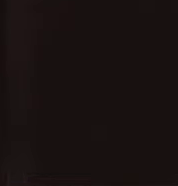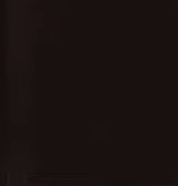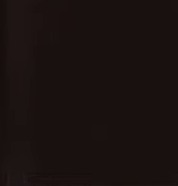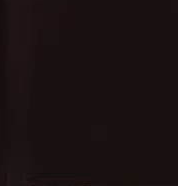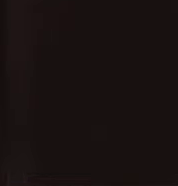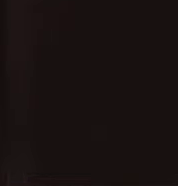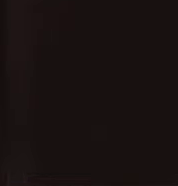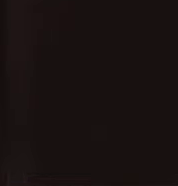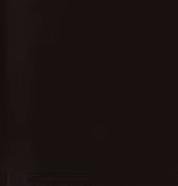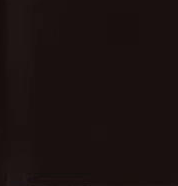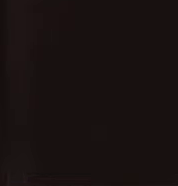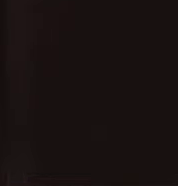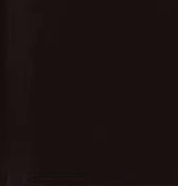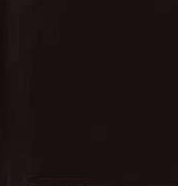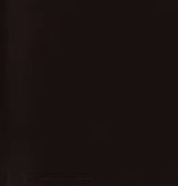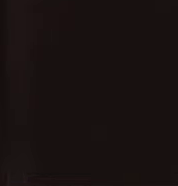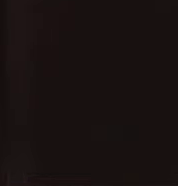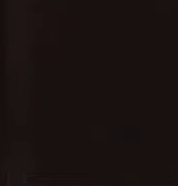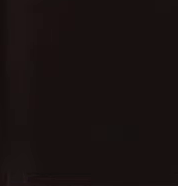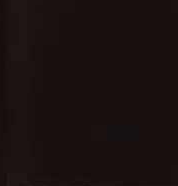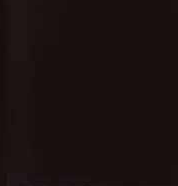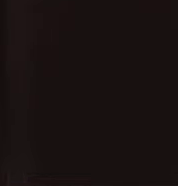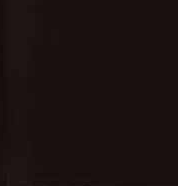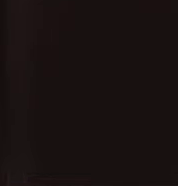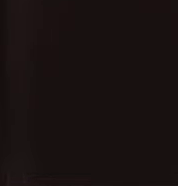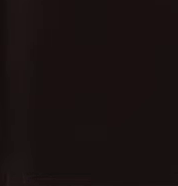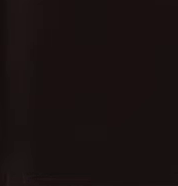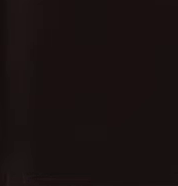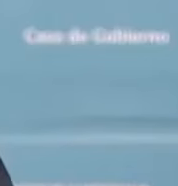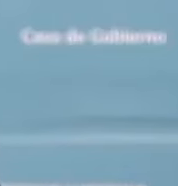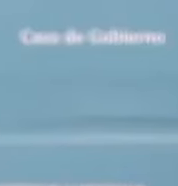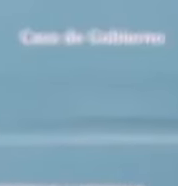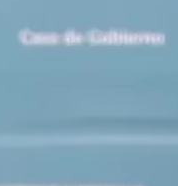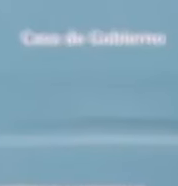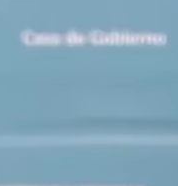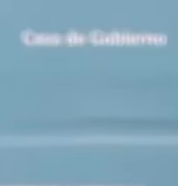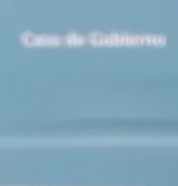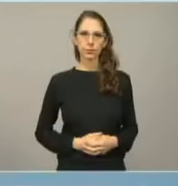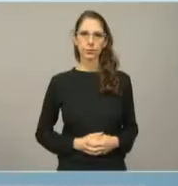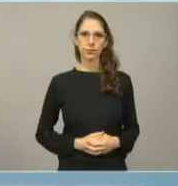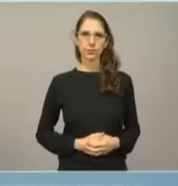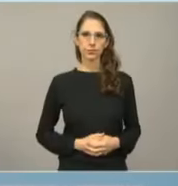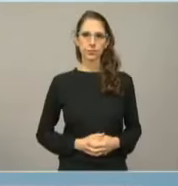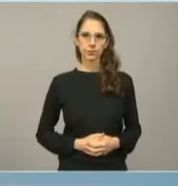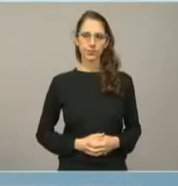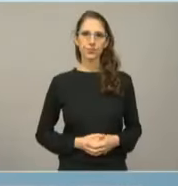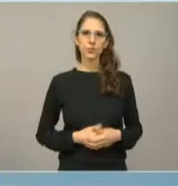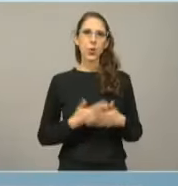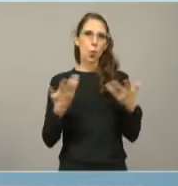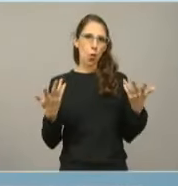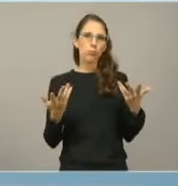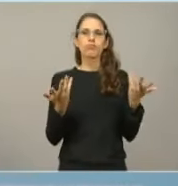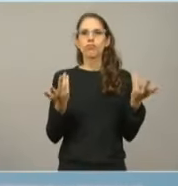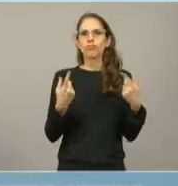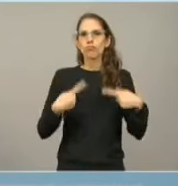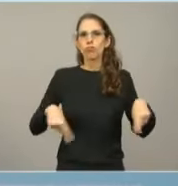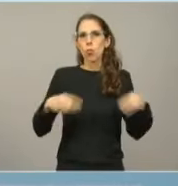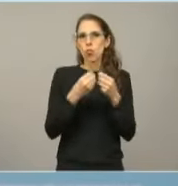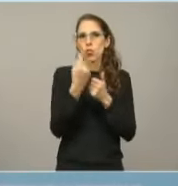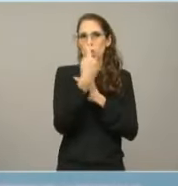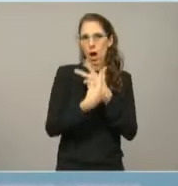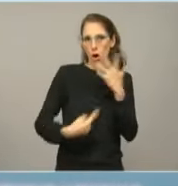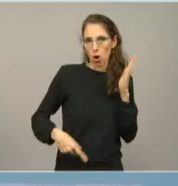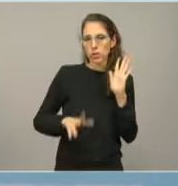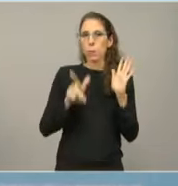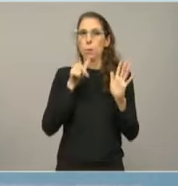provincia bueno Eh sí a ver se cantan muchas cosas Me parece que tiene que ver con con